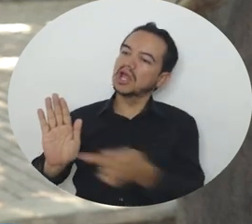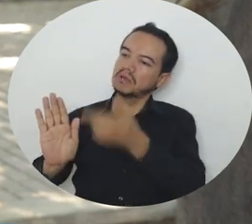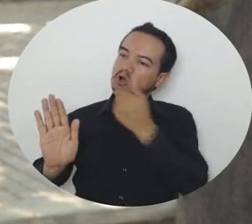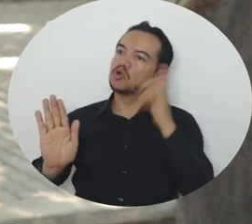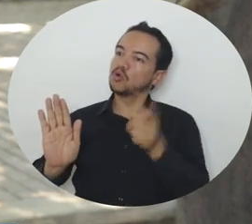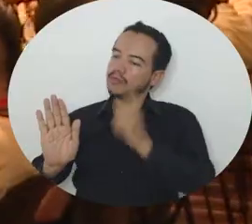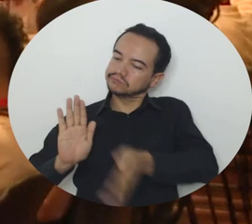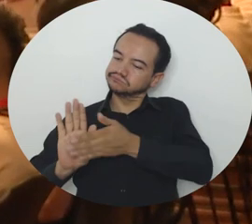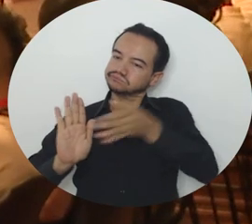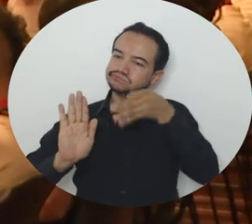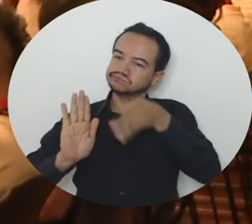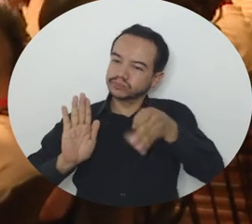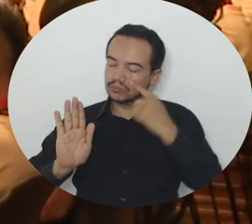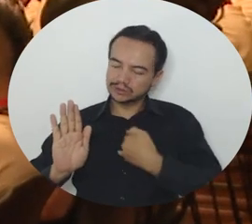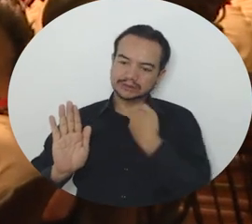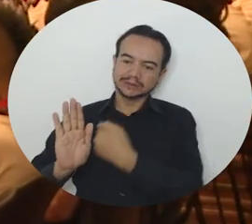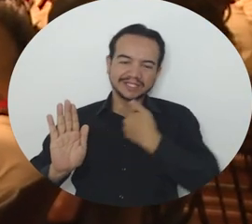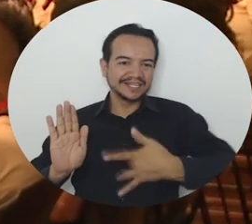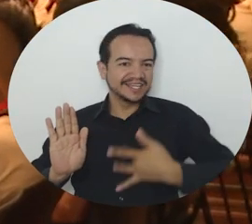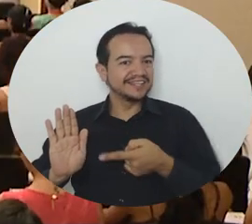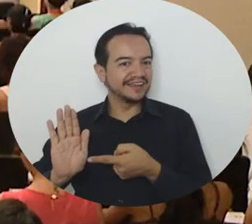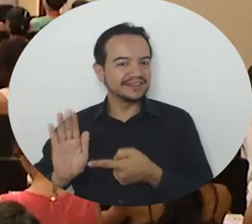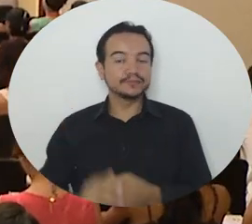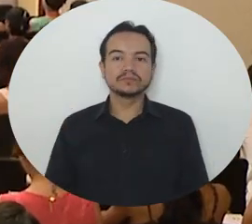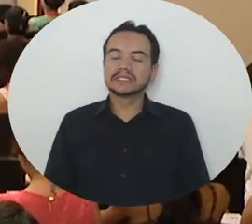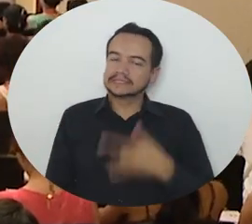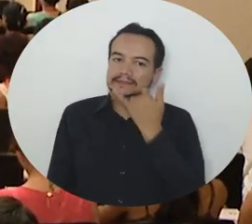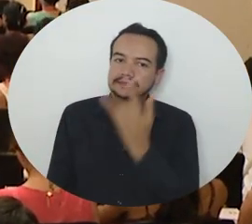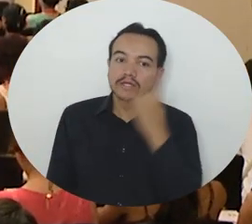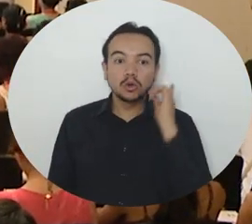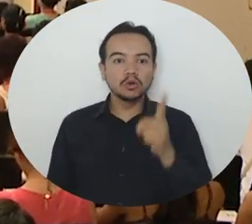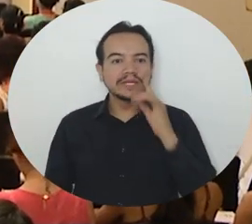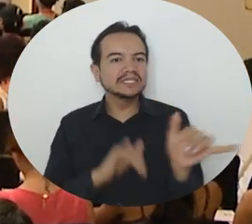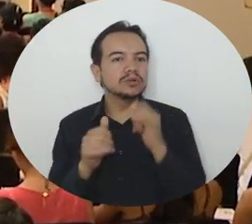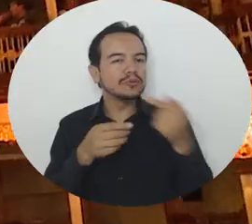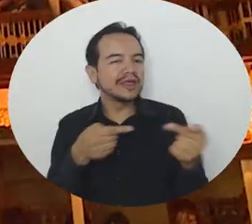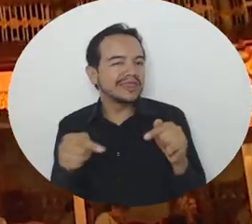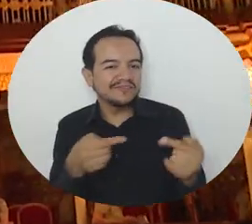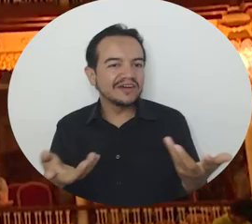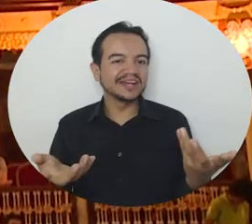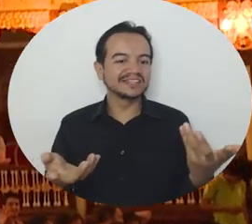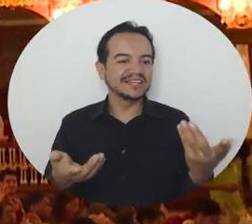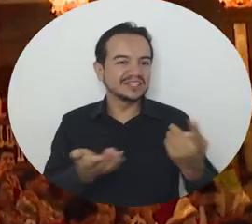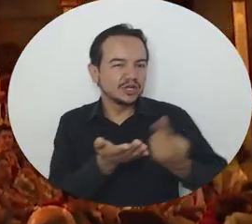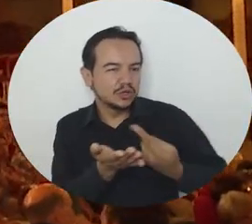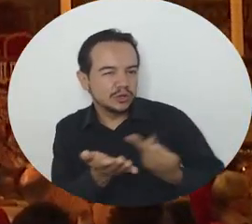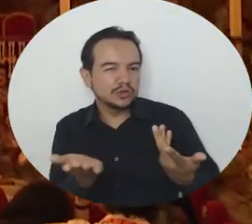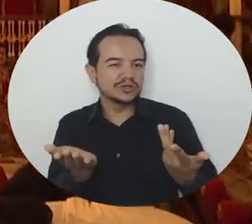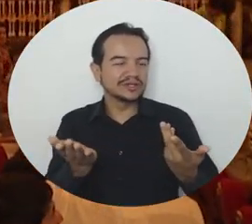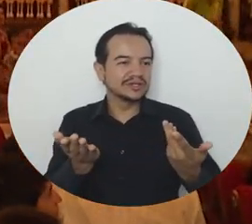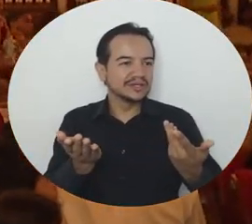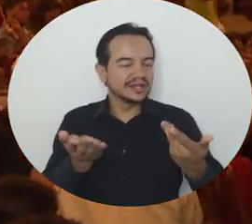más sincronía, empatía y cariño, es interesante porque son como debates, son